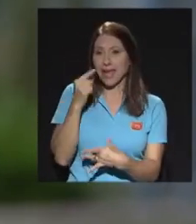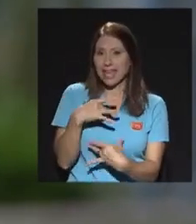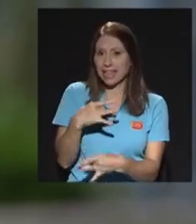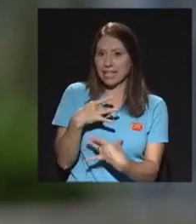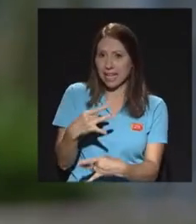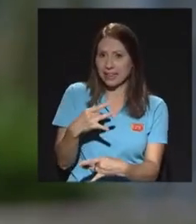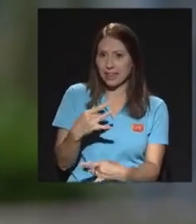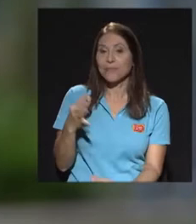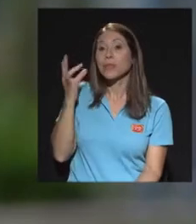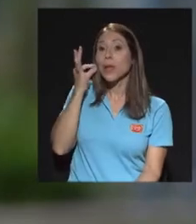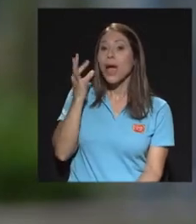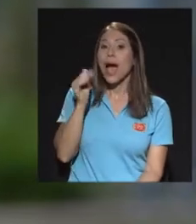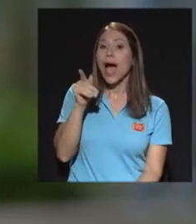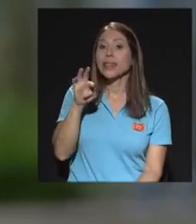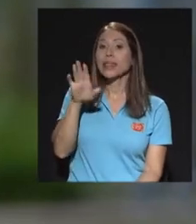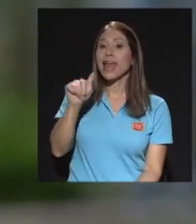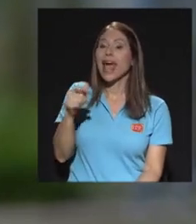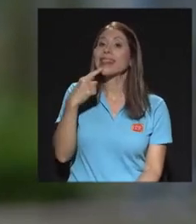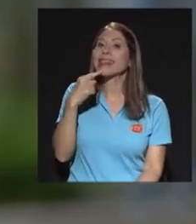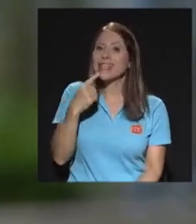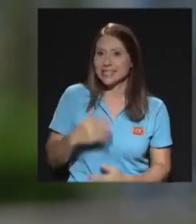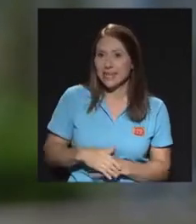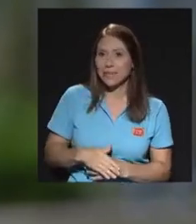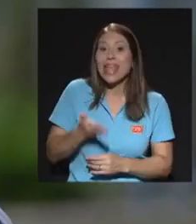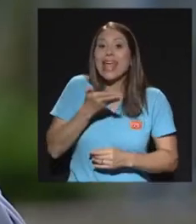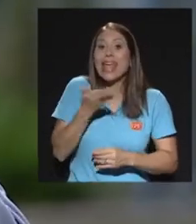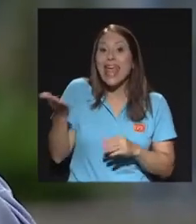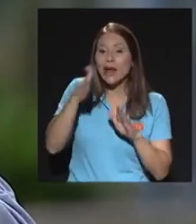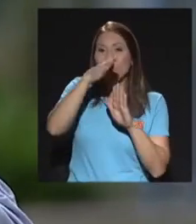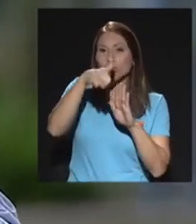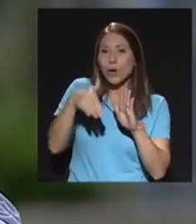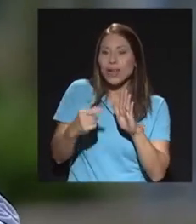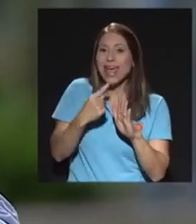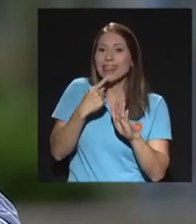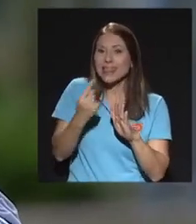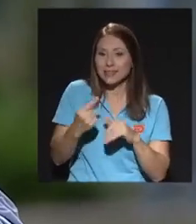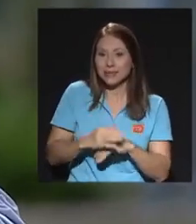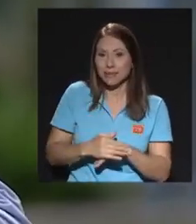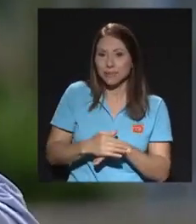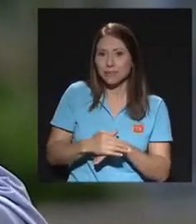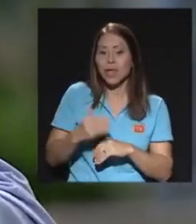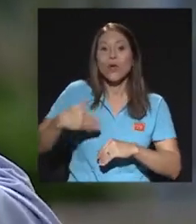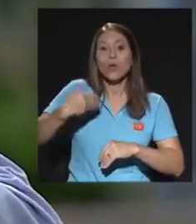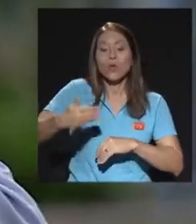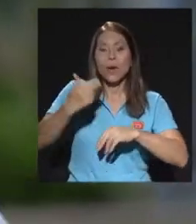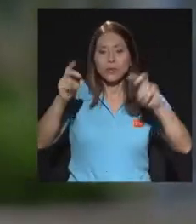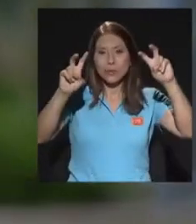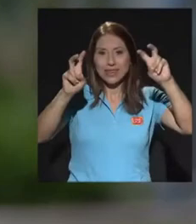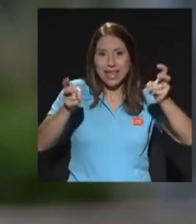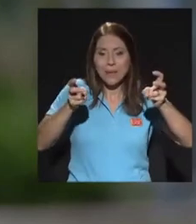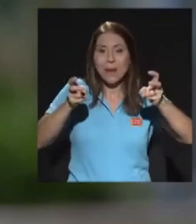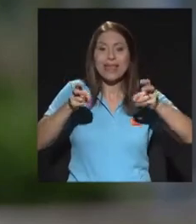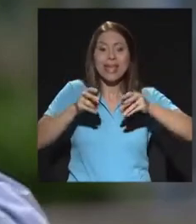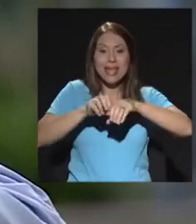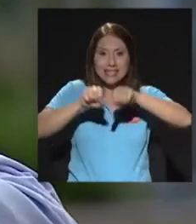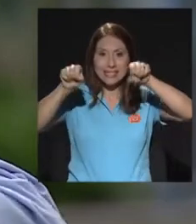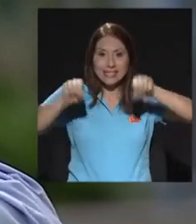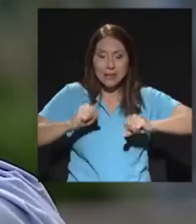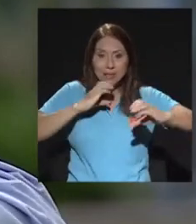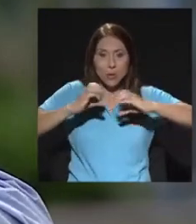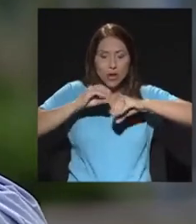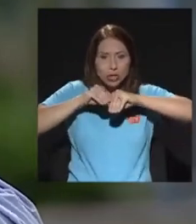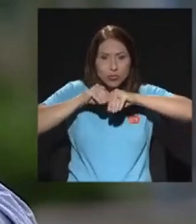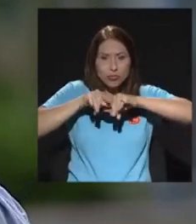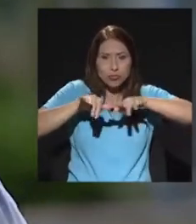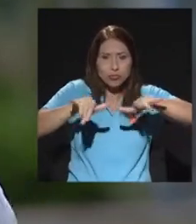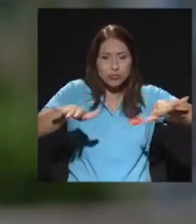dice que la Contraloría dice, y cuando sobre el tema de radiodifusión y los diferentes debates, y